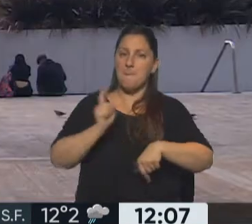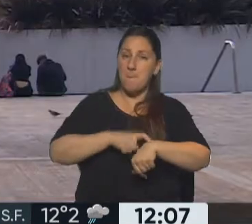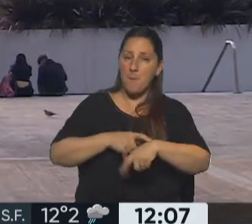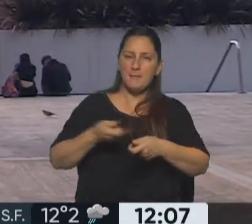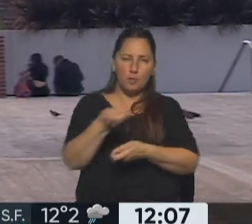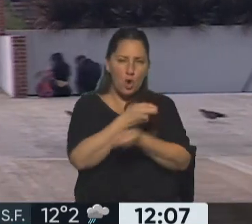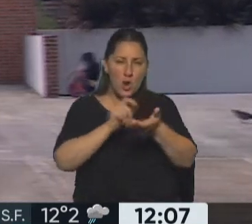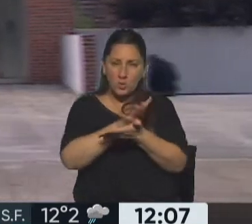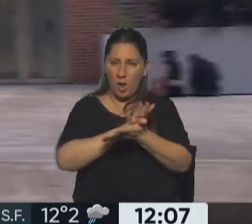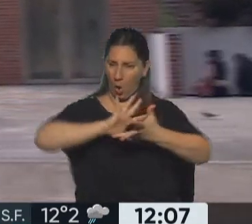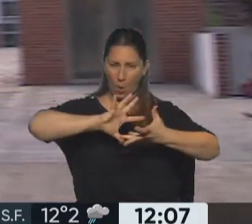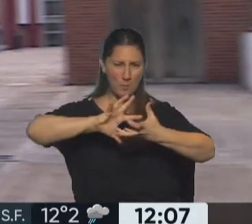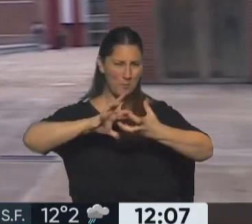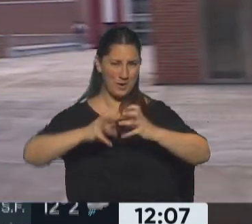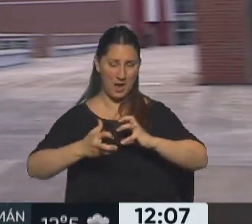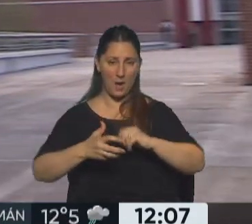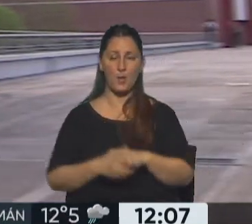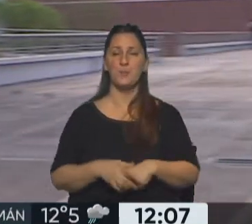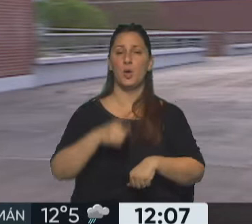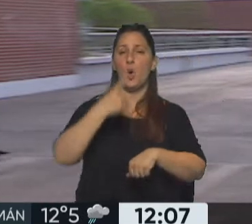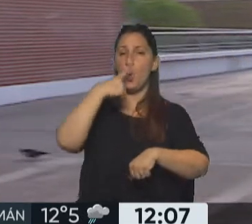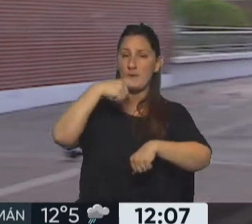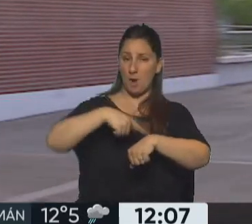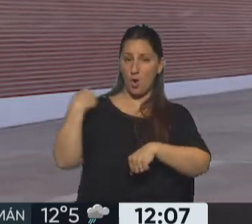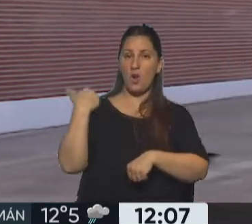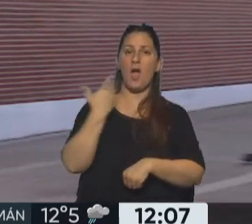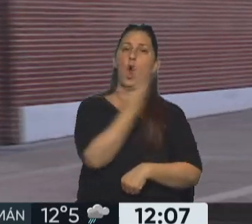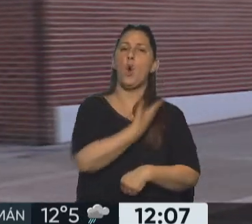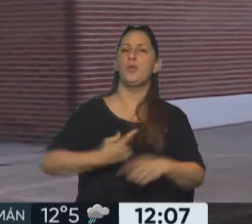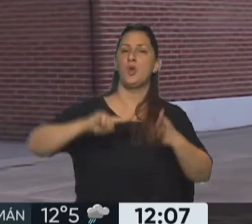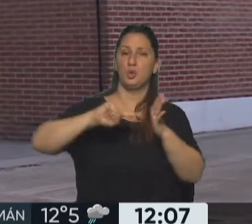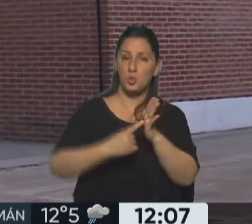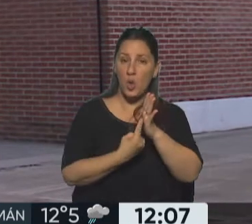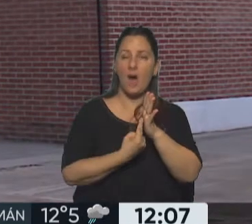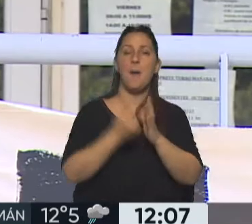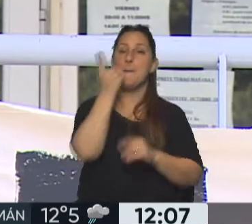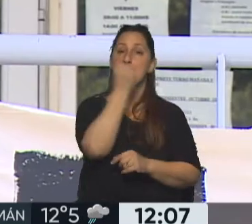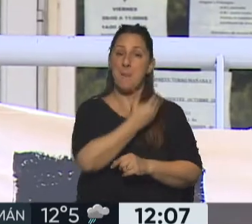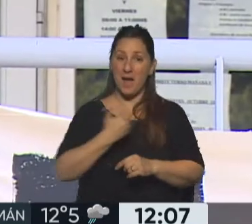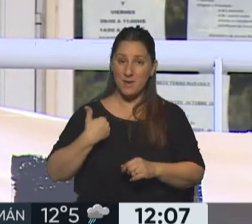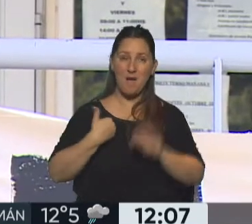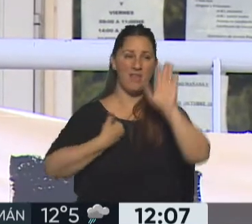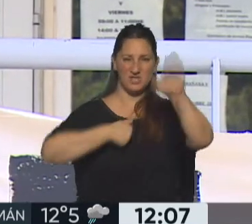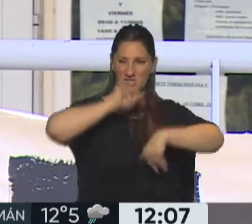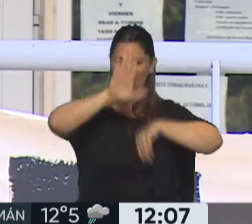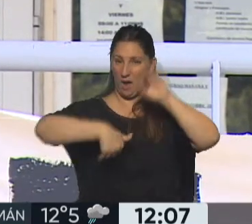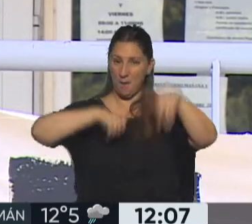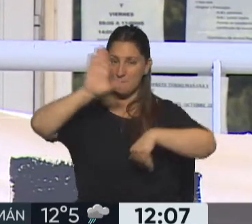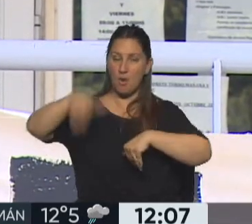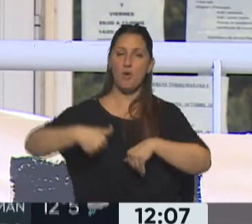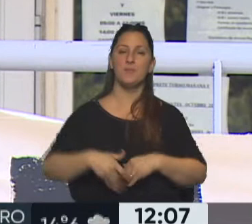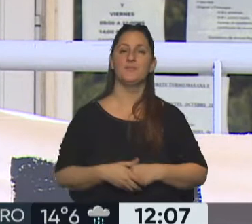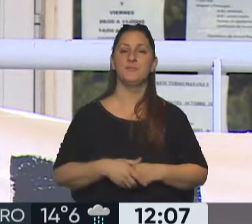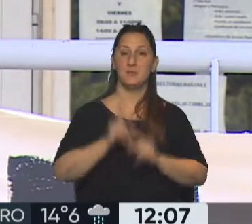se complica minuto a minuto. En las últimas horas, el gobierno porteño intimó a los padres y madres de los alumnos y alumnas